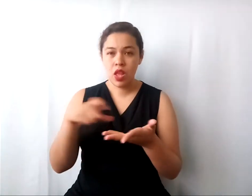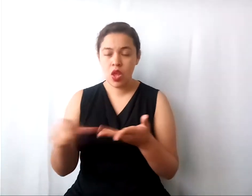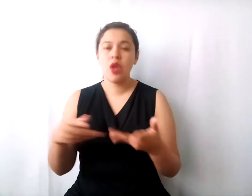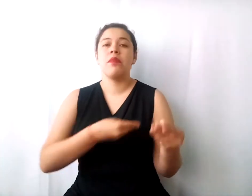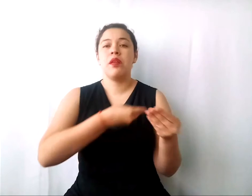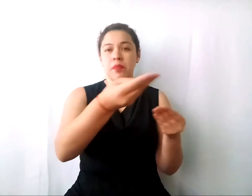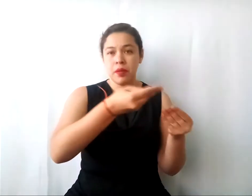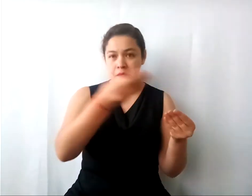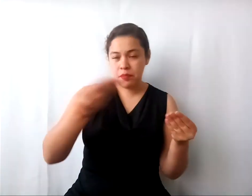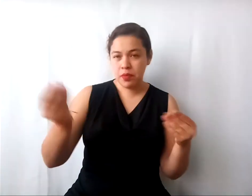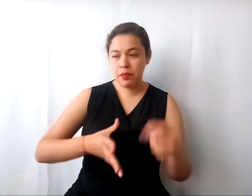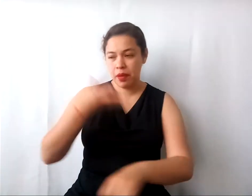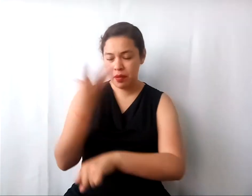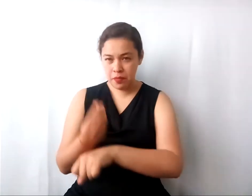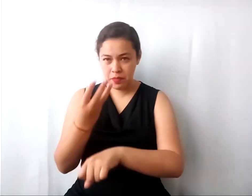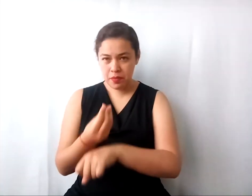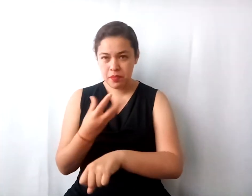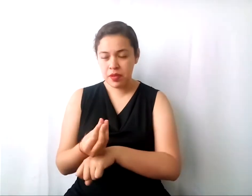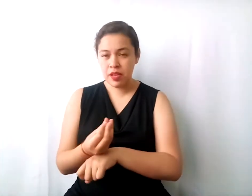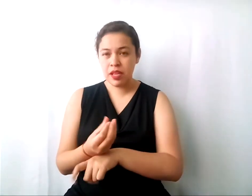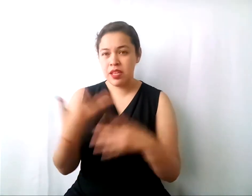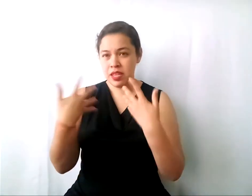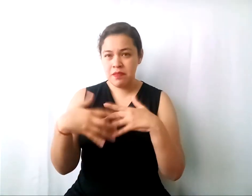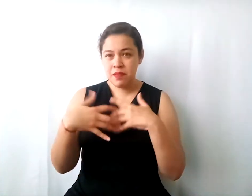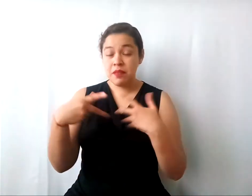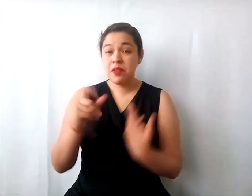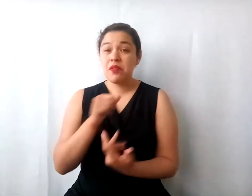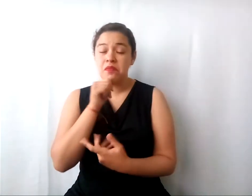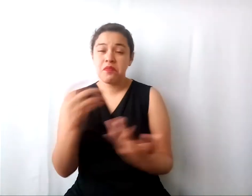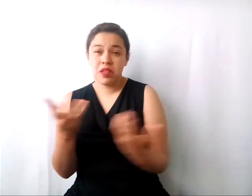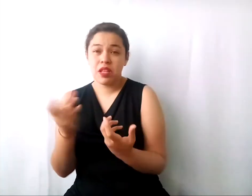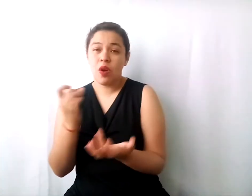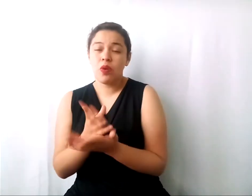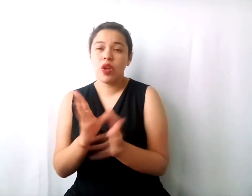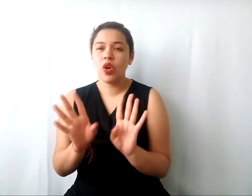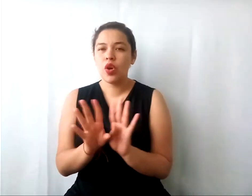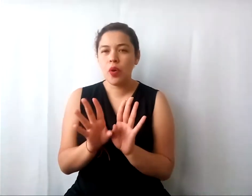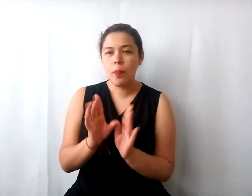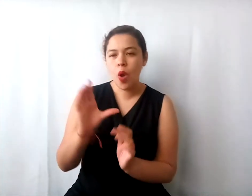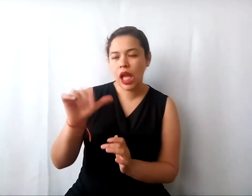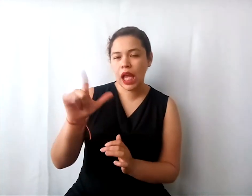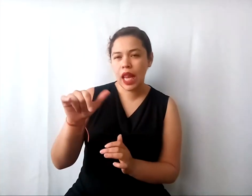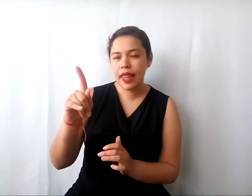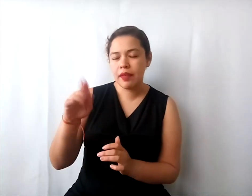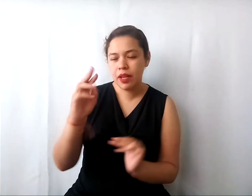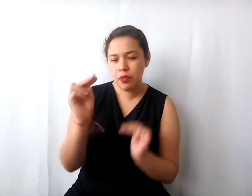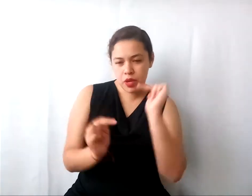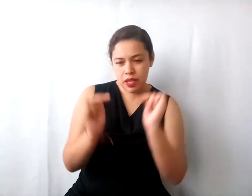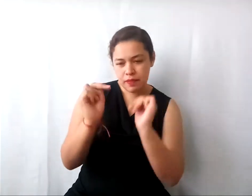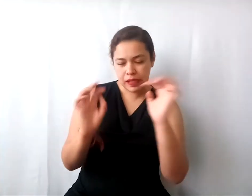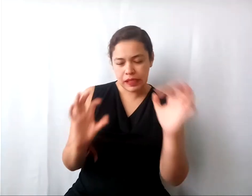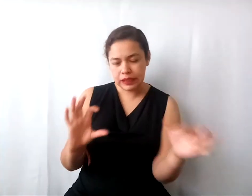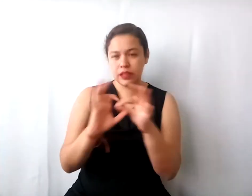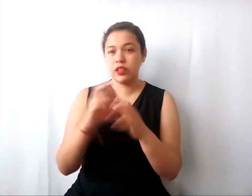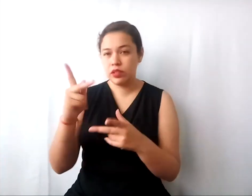distribución, reparación de todas estas máquinas, pero no las hace, él solo las calibra. Entonces, en su actividad de